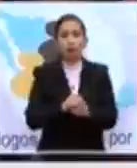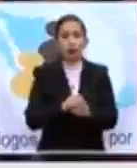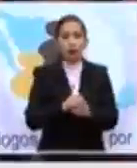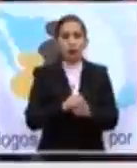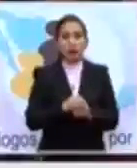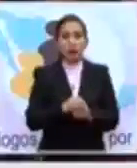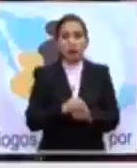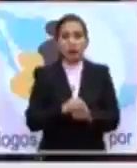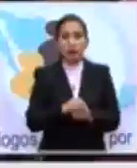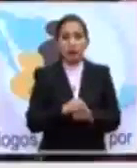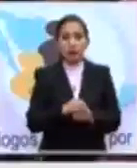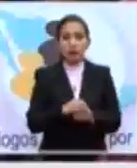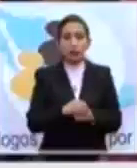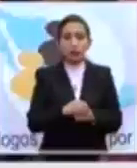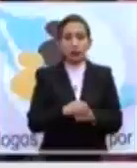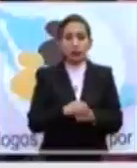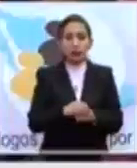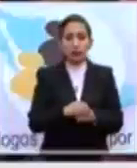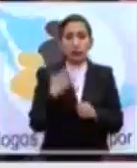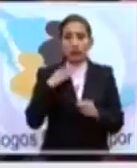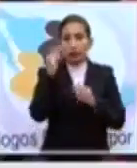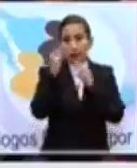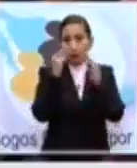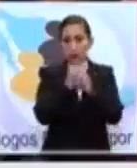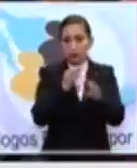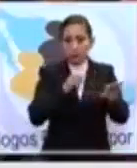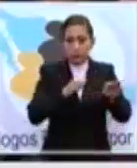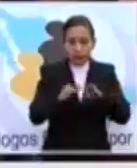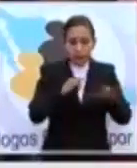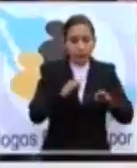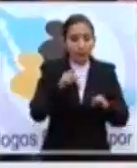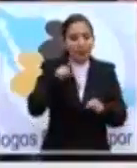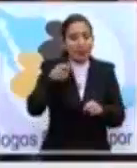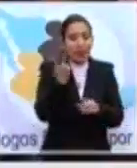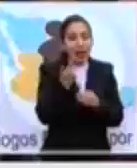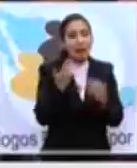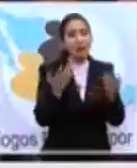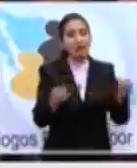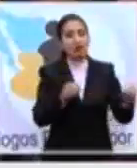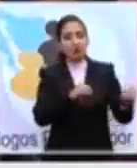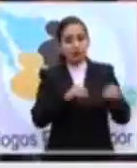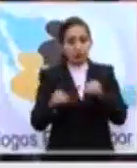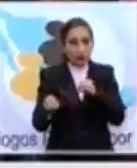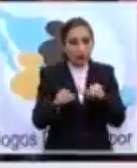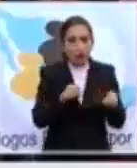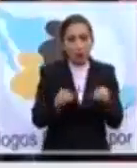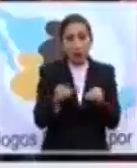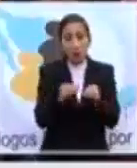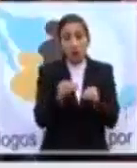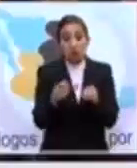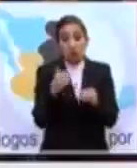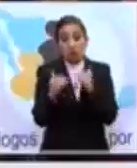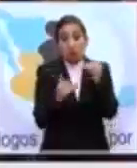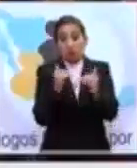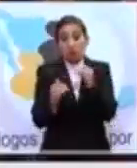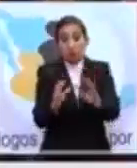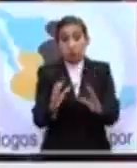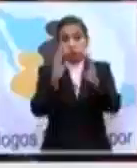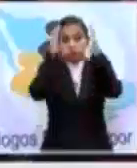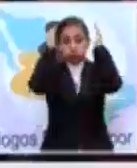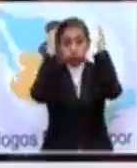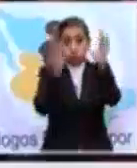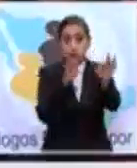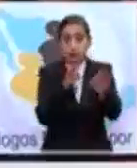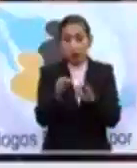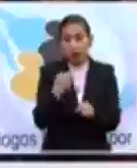totalmente cambiante. El mundo del trabajo es un mundo que se mueve a una velocidad vertiginosa,